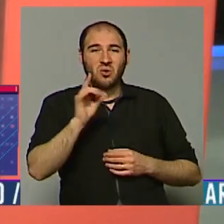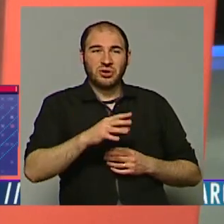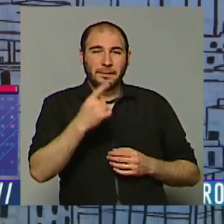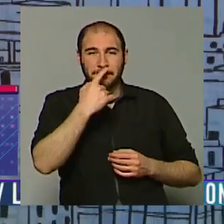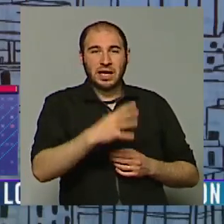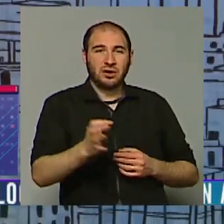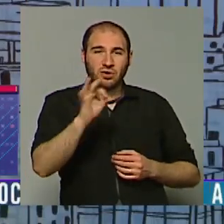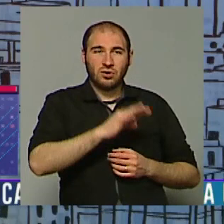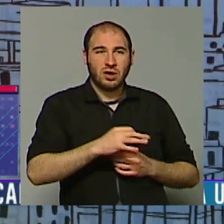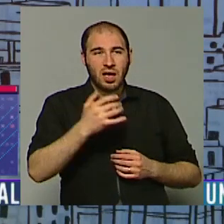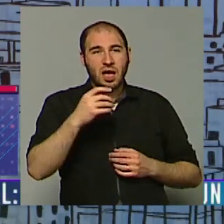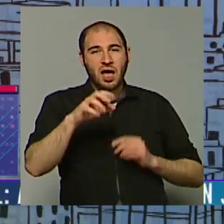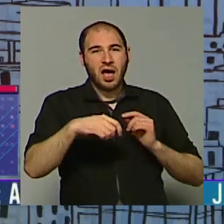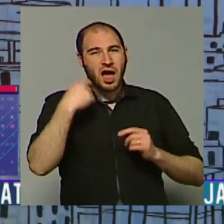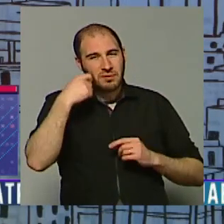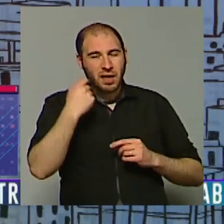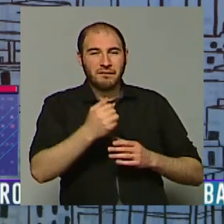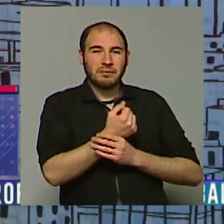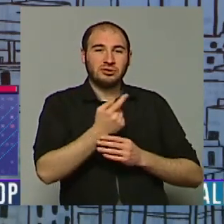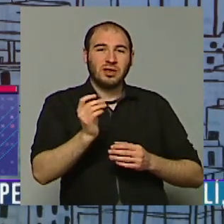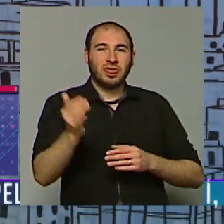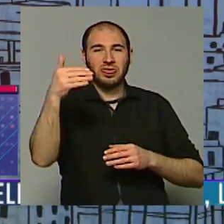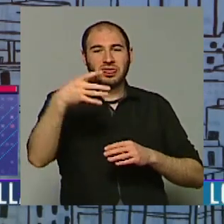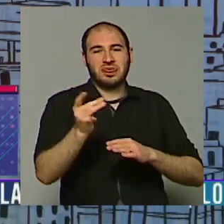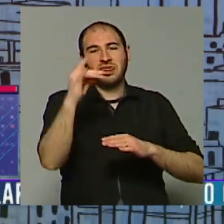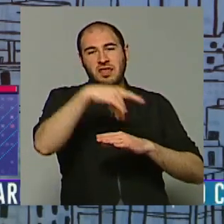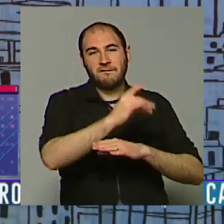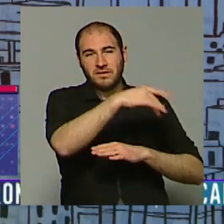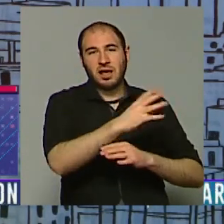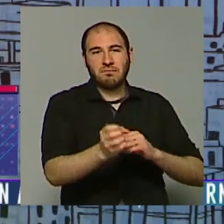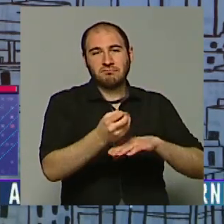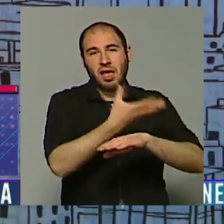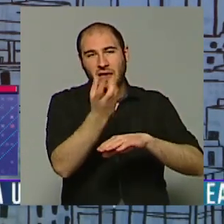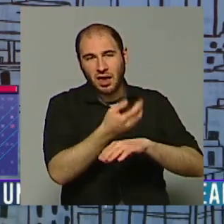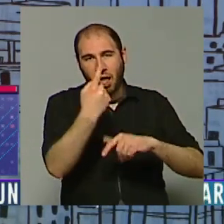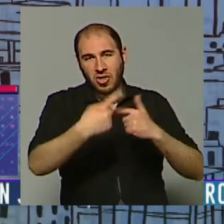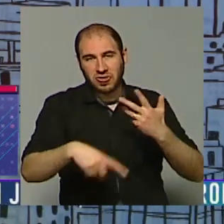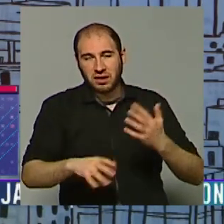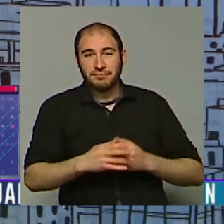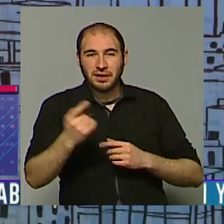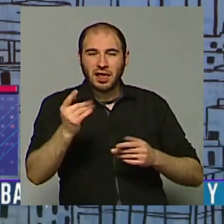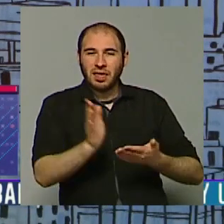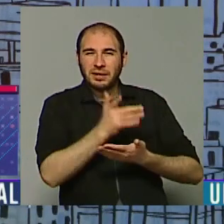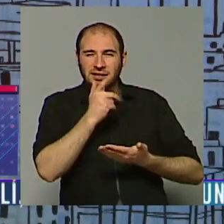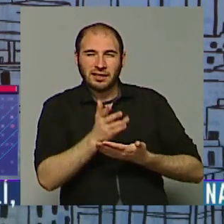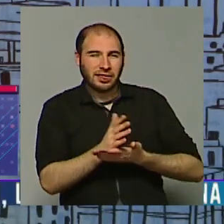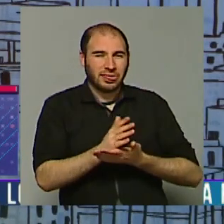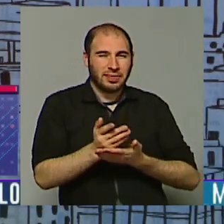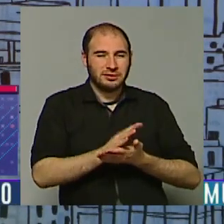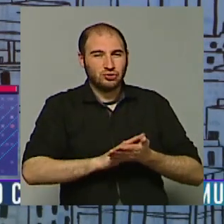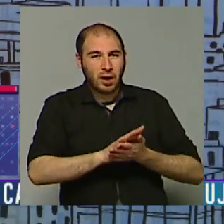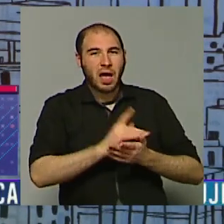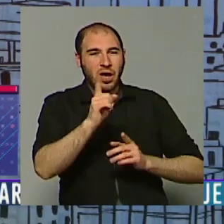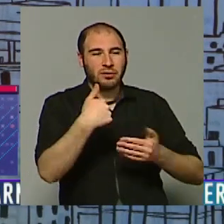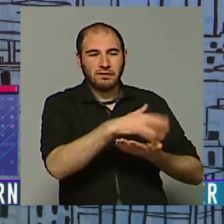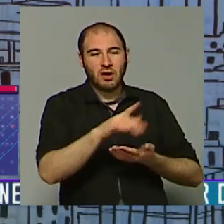perro o en algunos animales que son más carismáticos, los delfines, las ballenas, pero trazamos esa línea medio sinuosa y dejamos a unos